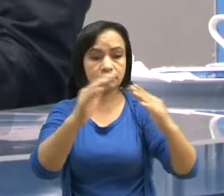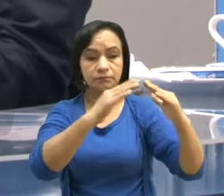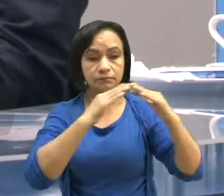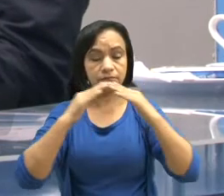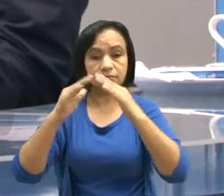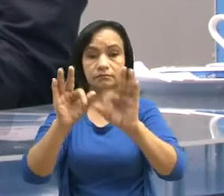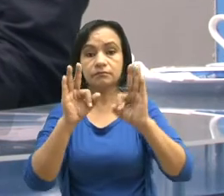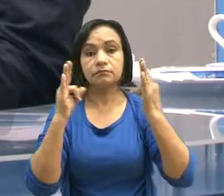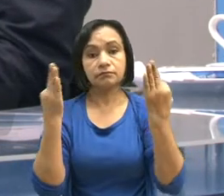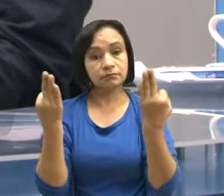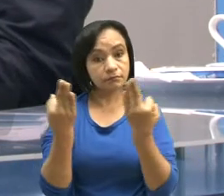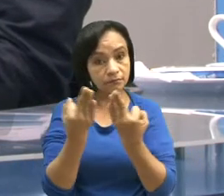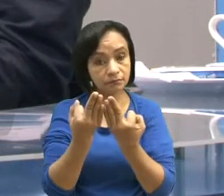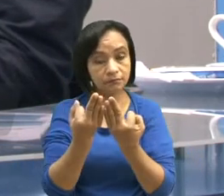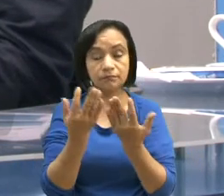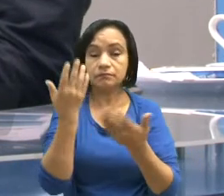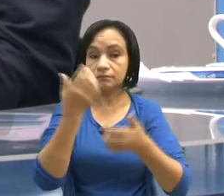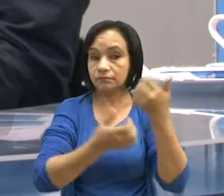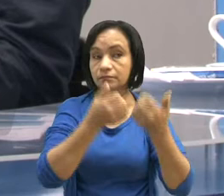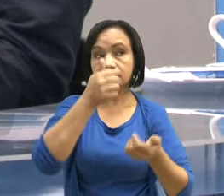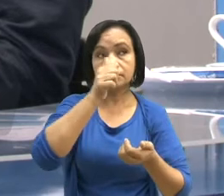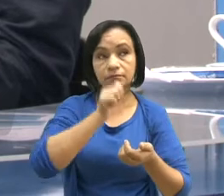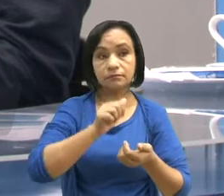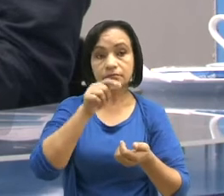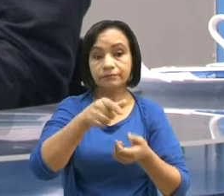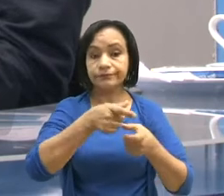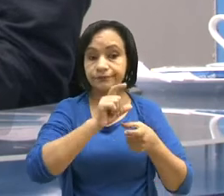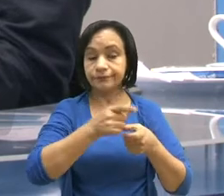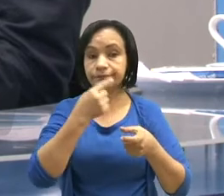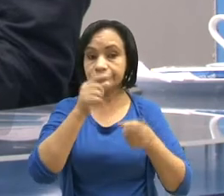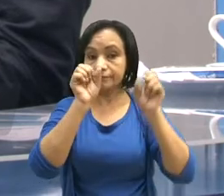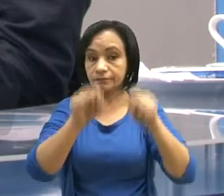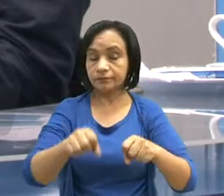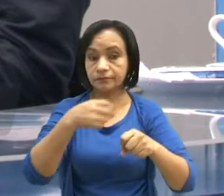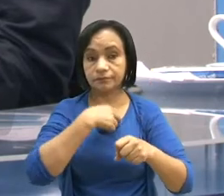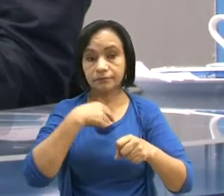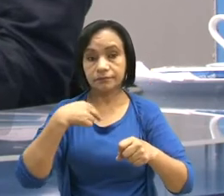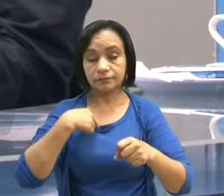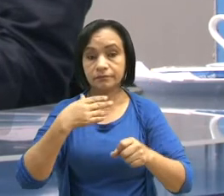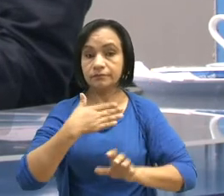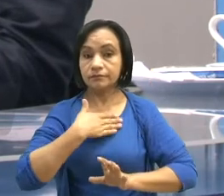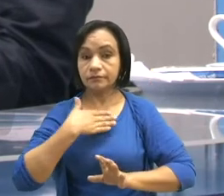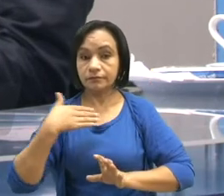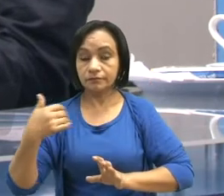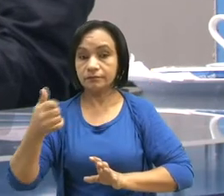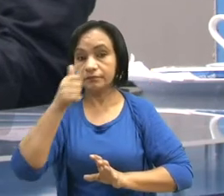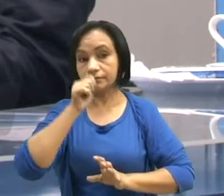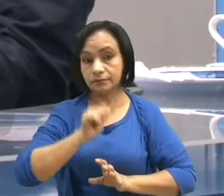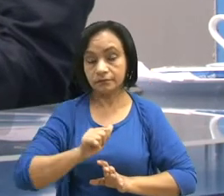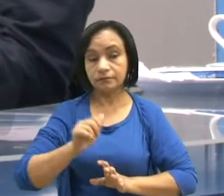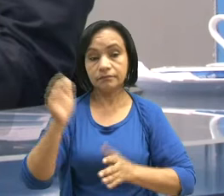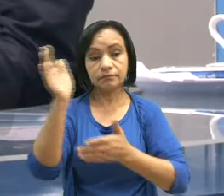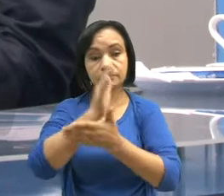familias que tienen todavía problemas de agua potable, en poder ya sea mejorar el servicio o en algunos